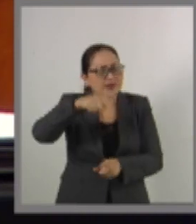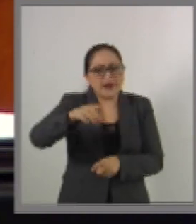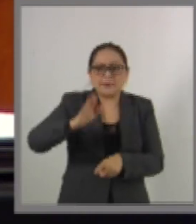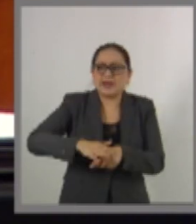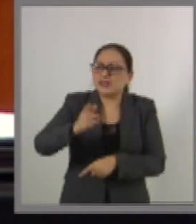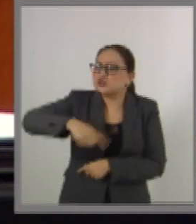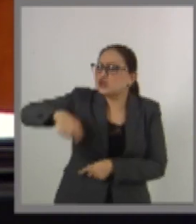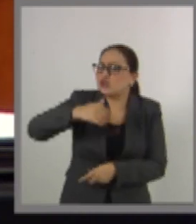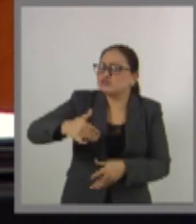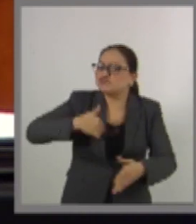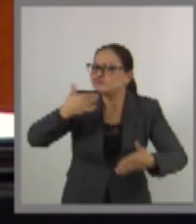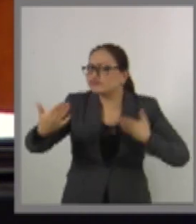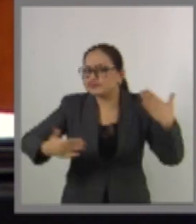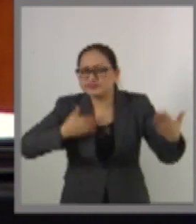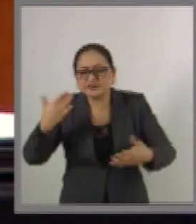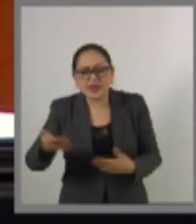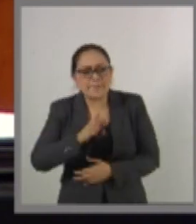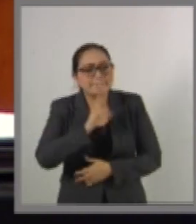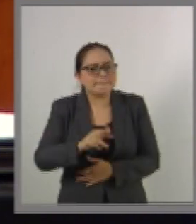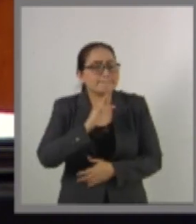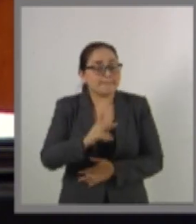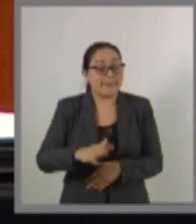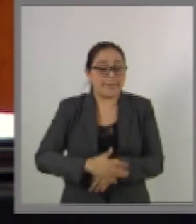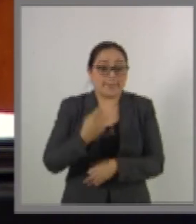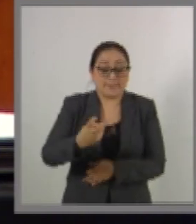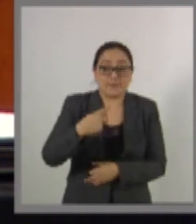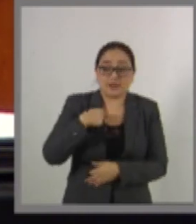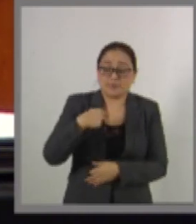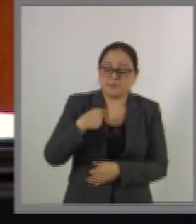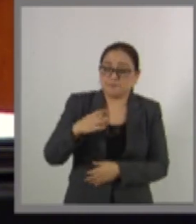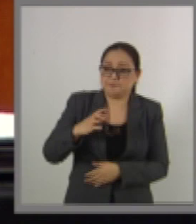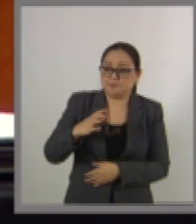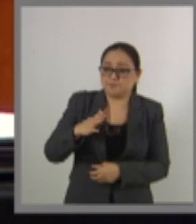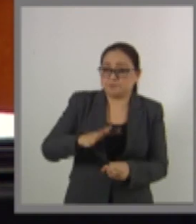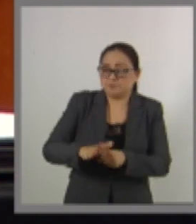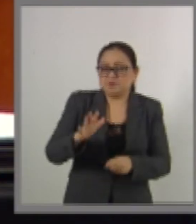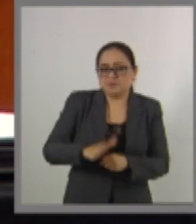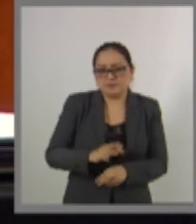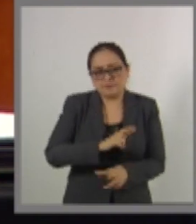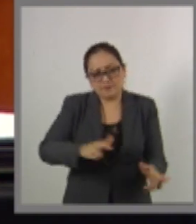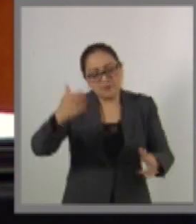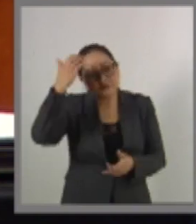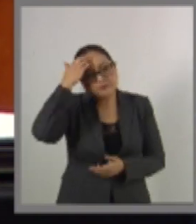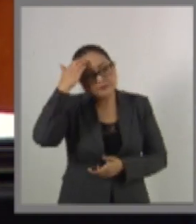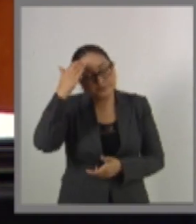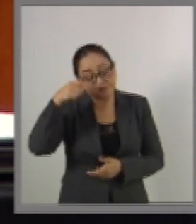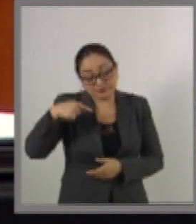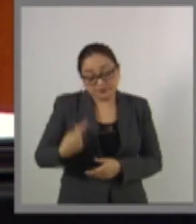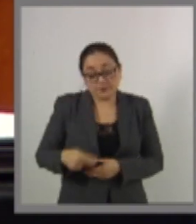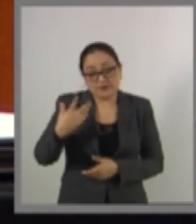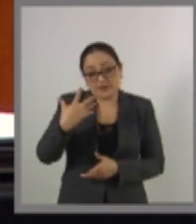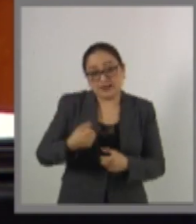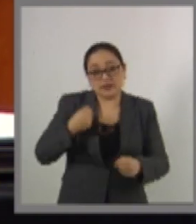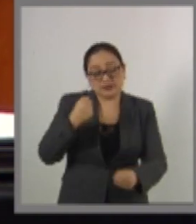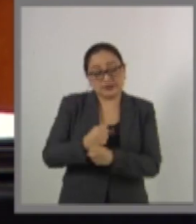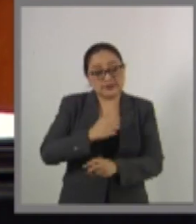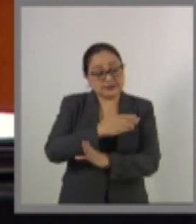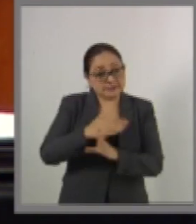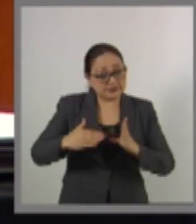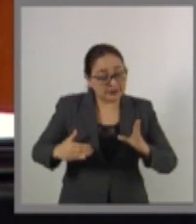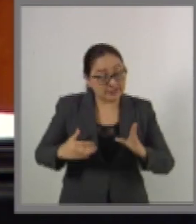ánimos. Y por lo mismo yo también celebro y reconozco que en estos 5 años y medio que